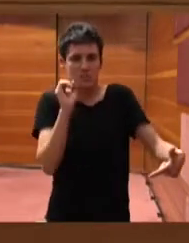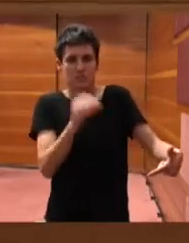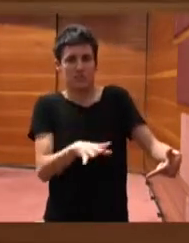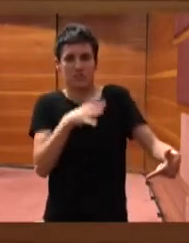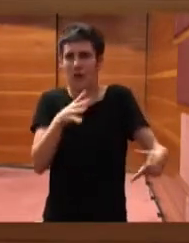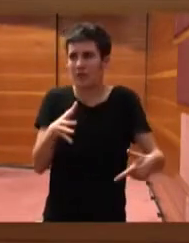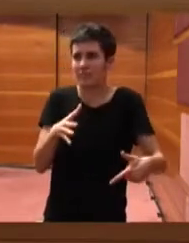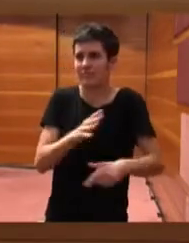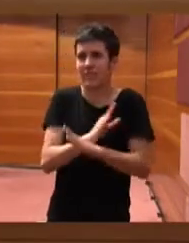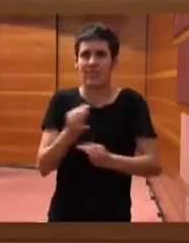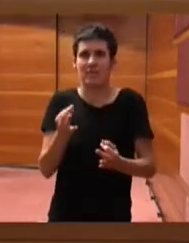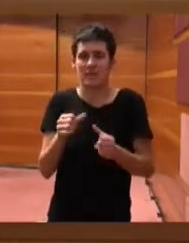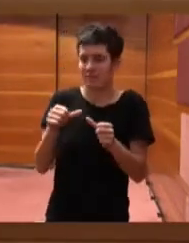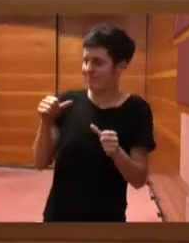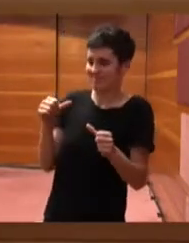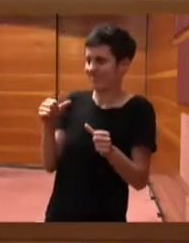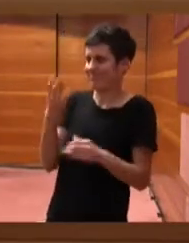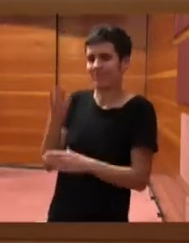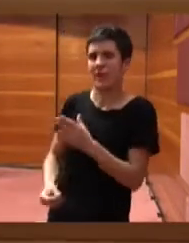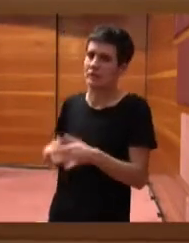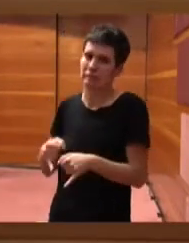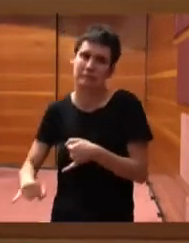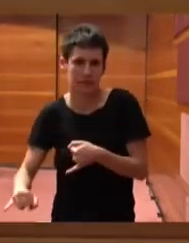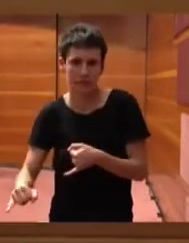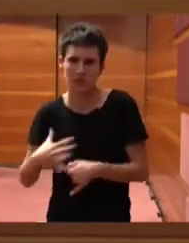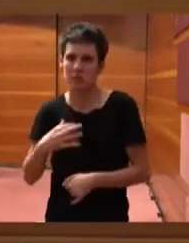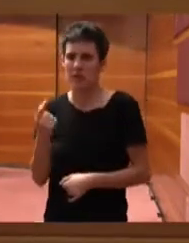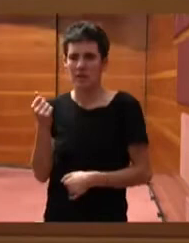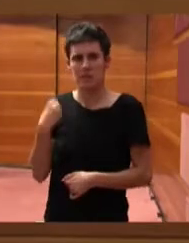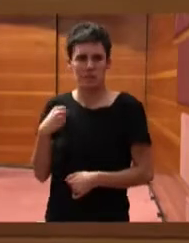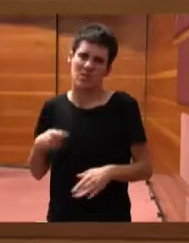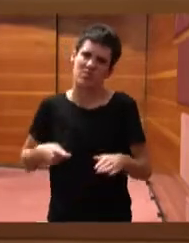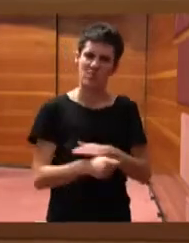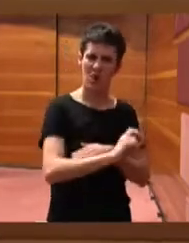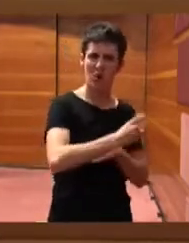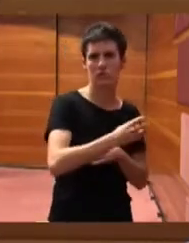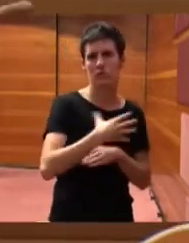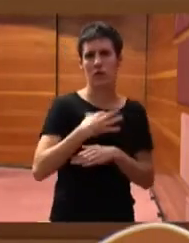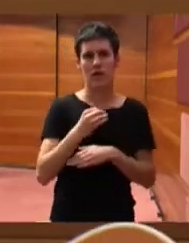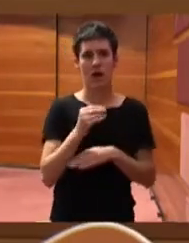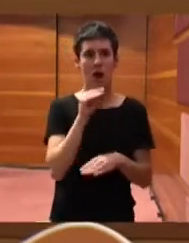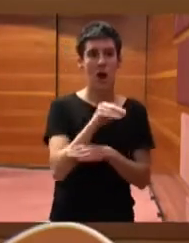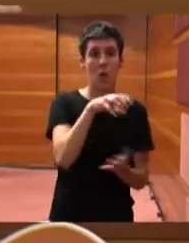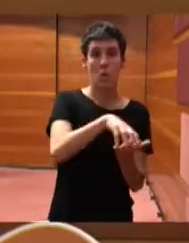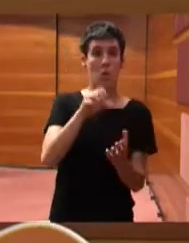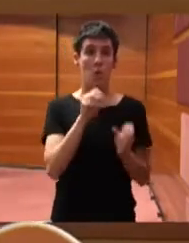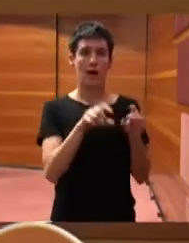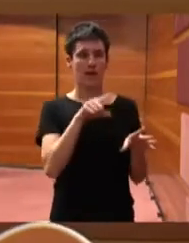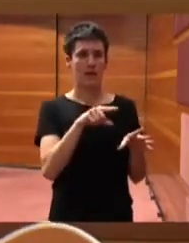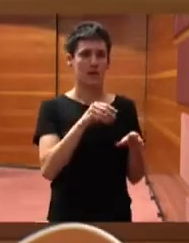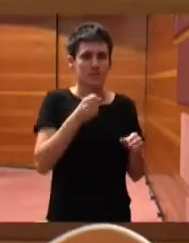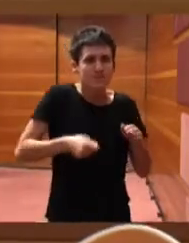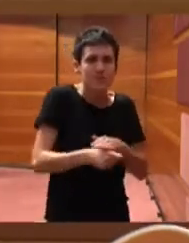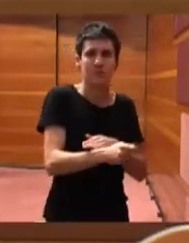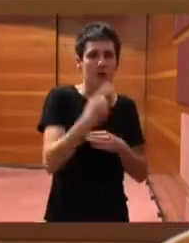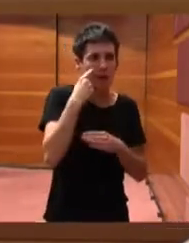aquello y decir, oye, salió mal. Ahora con ese mismo dinero hago otra cosa. ¿Qué voy a hacer? Voy a potenciar guarderías, a ver si funciona mejor. Bueno,